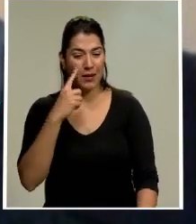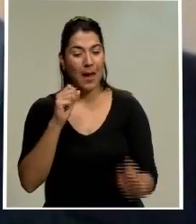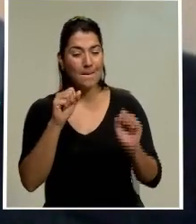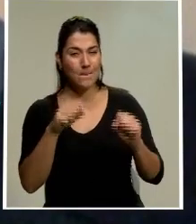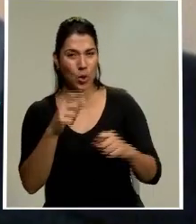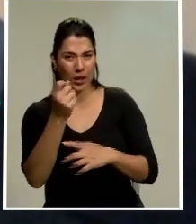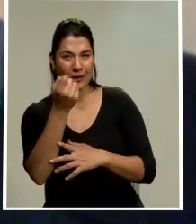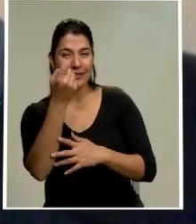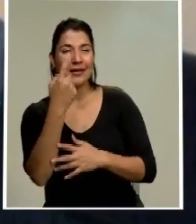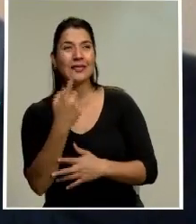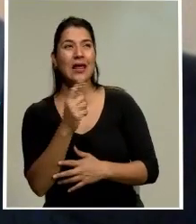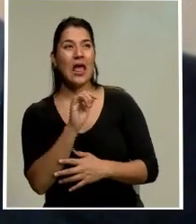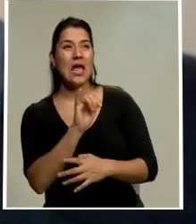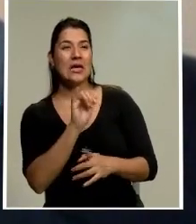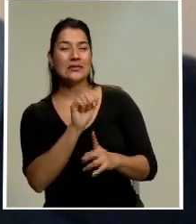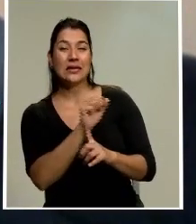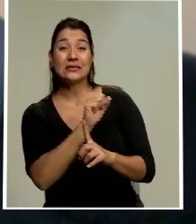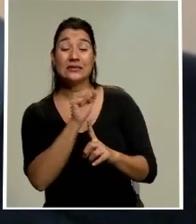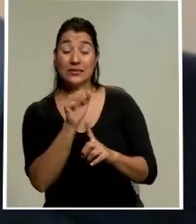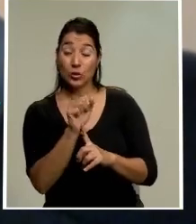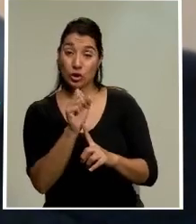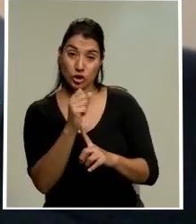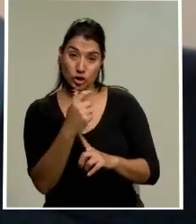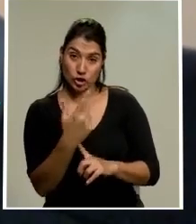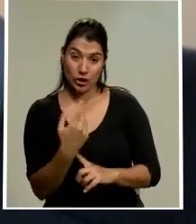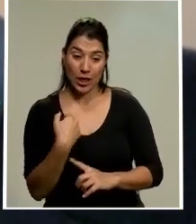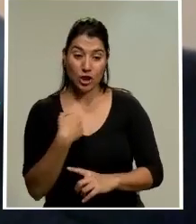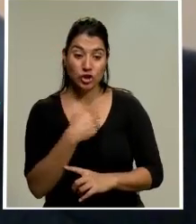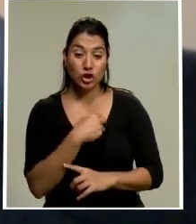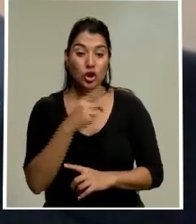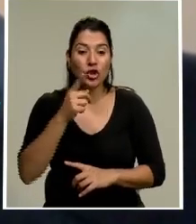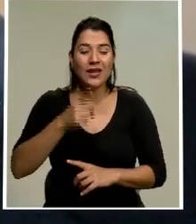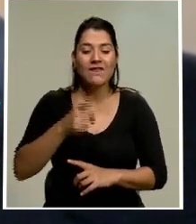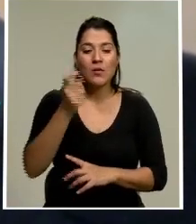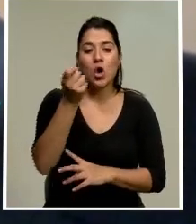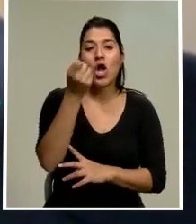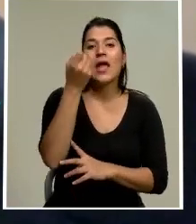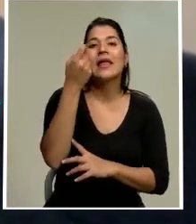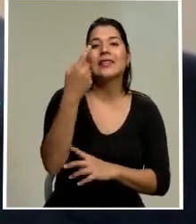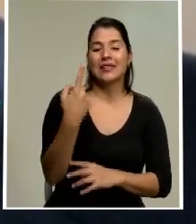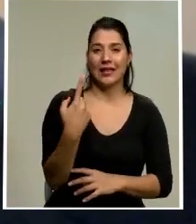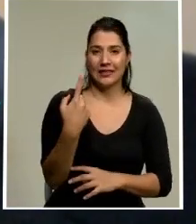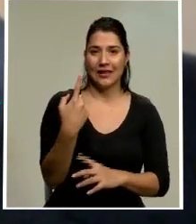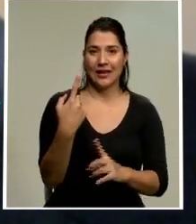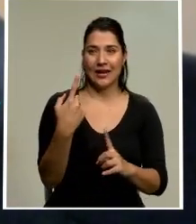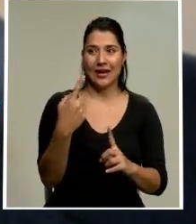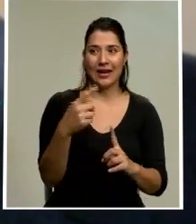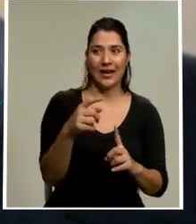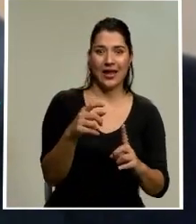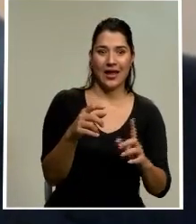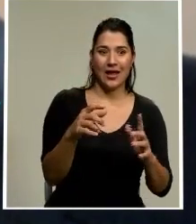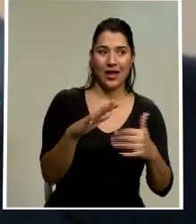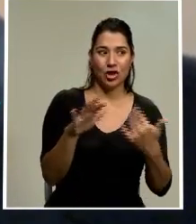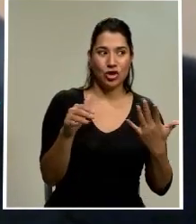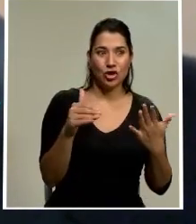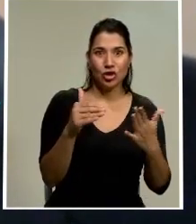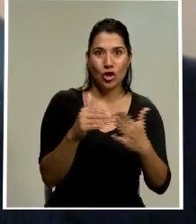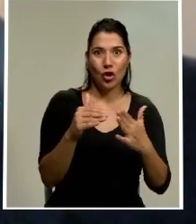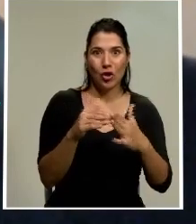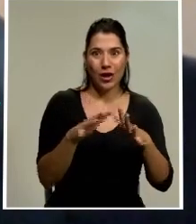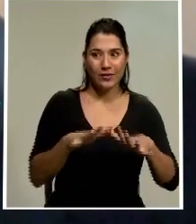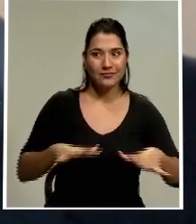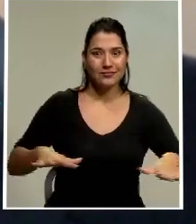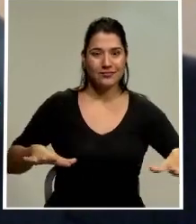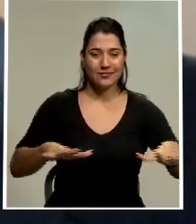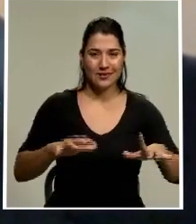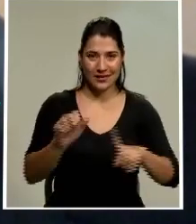fenómeno social hay que entender el contexto en el que este fenómeno social ocurre. ¿Cuál es el contexto